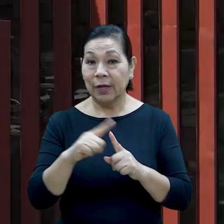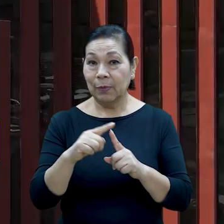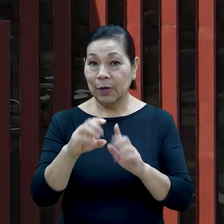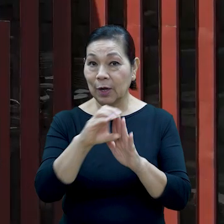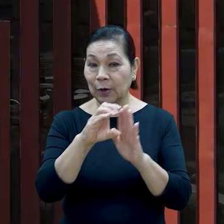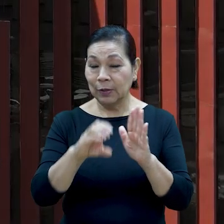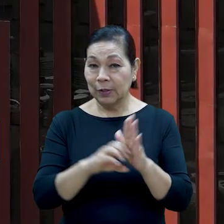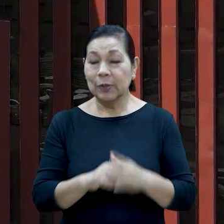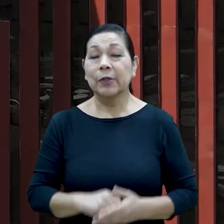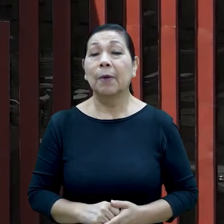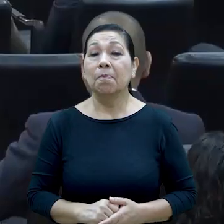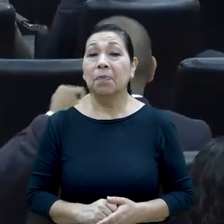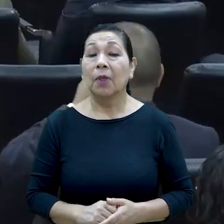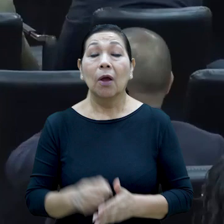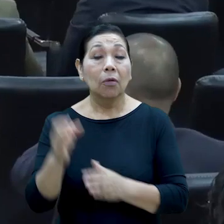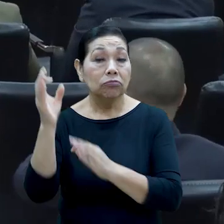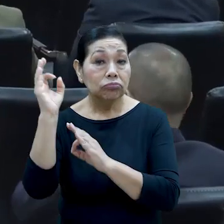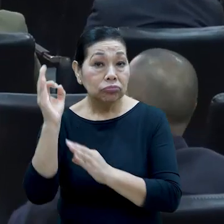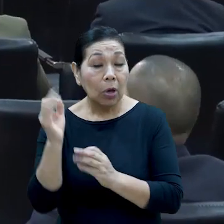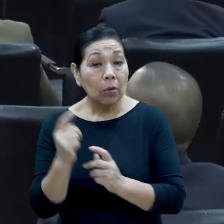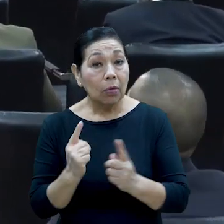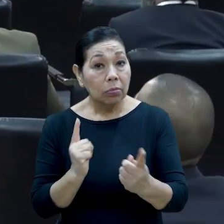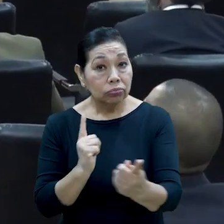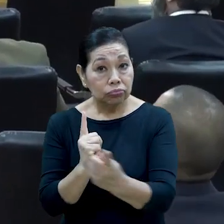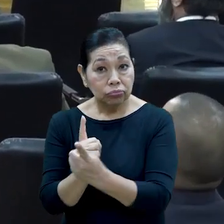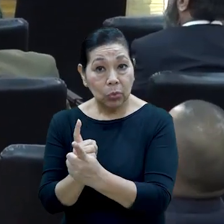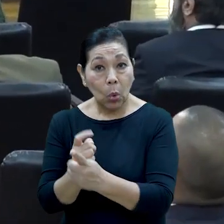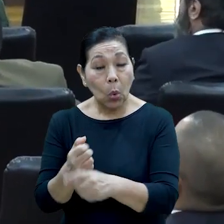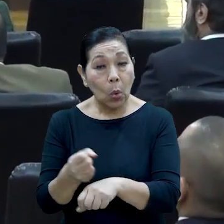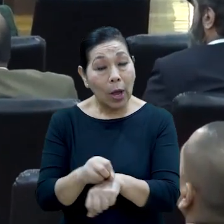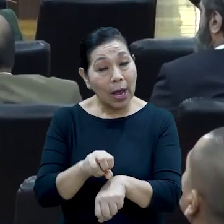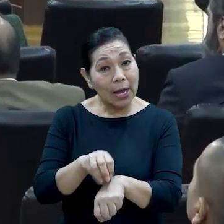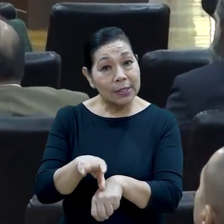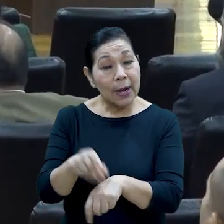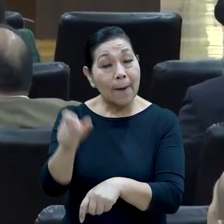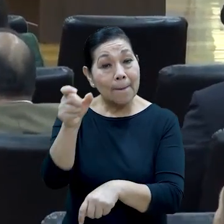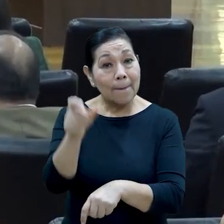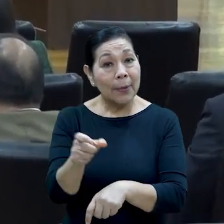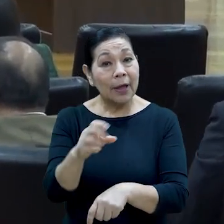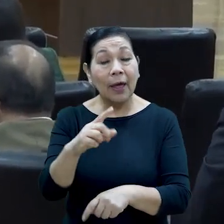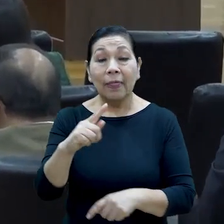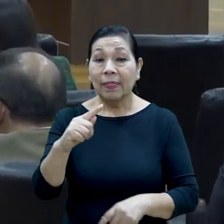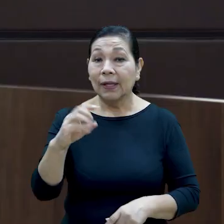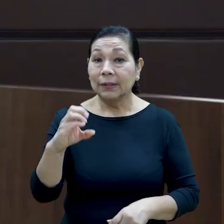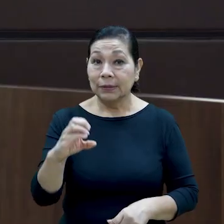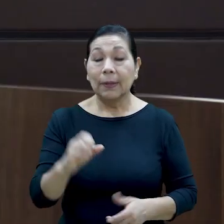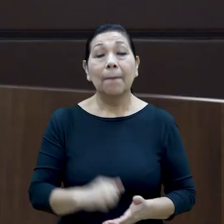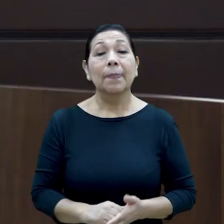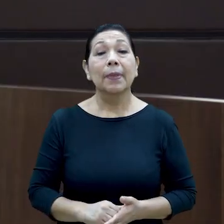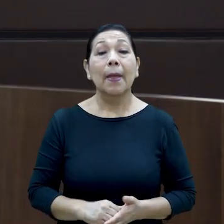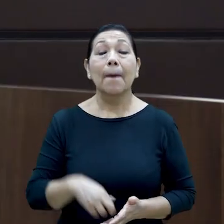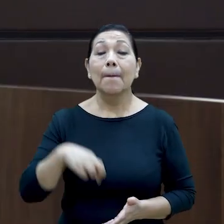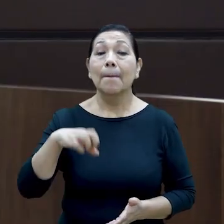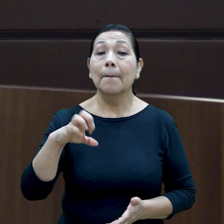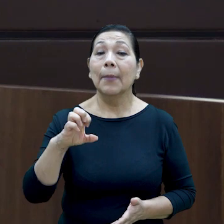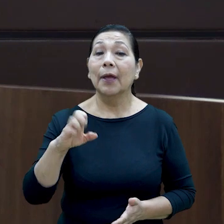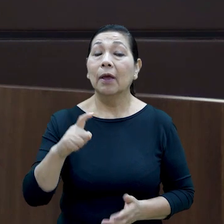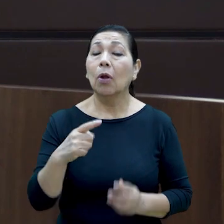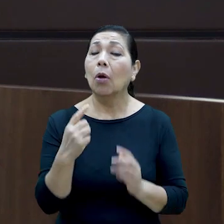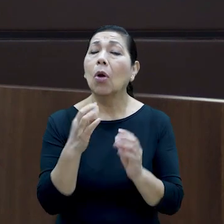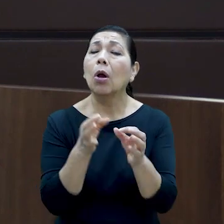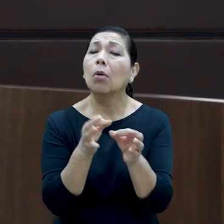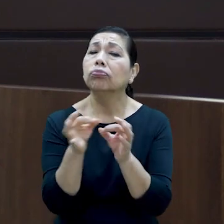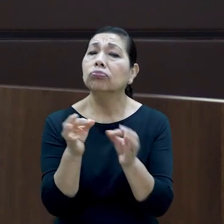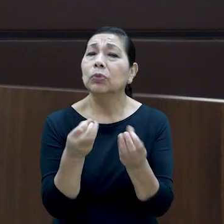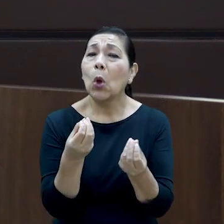del Tribunal Constitucional. En la conferencia, dirigida a los asesores jurisdiccionales y personal del TC, el magistrado Pérez Aguilera realizó